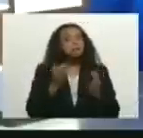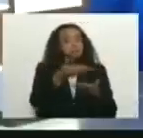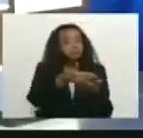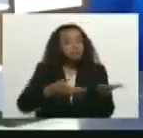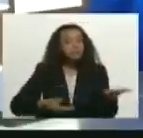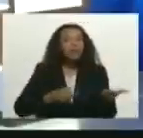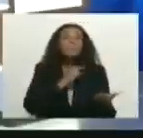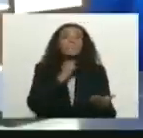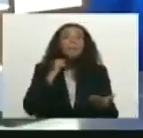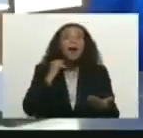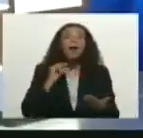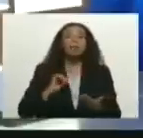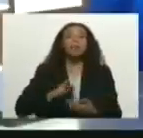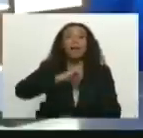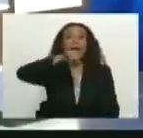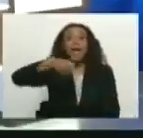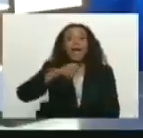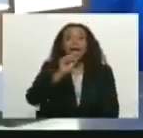padre jesuita,